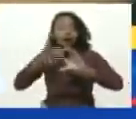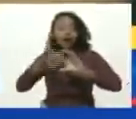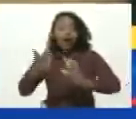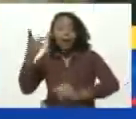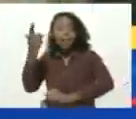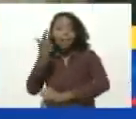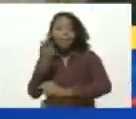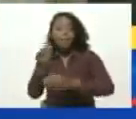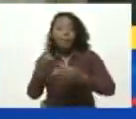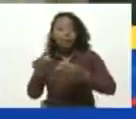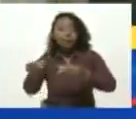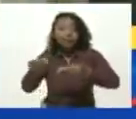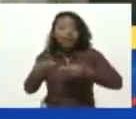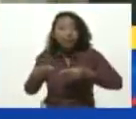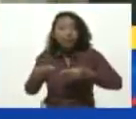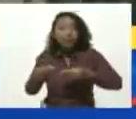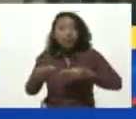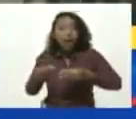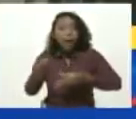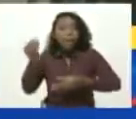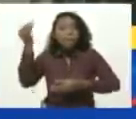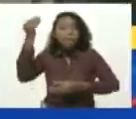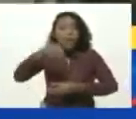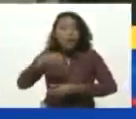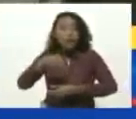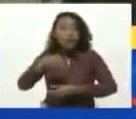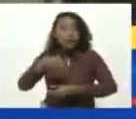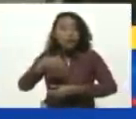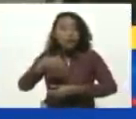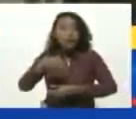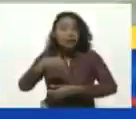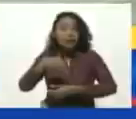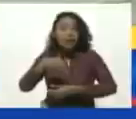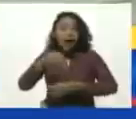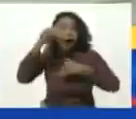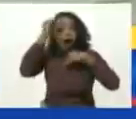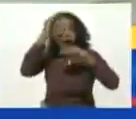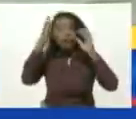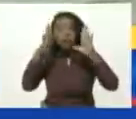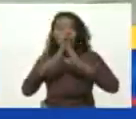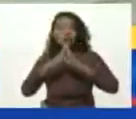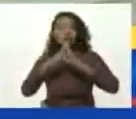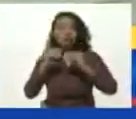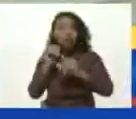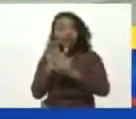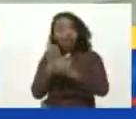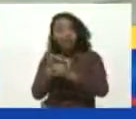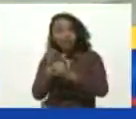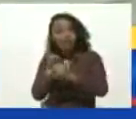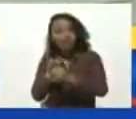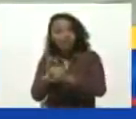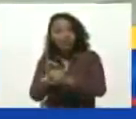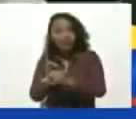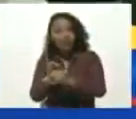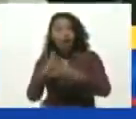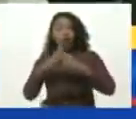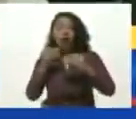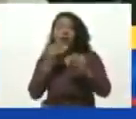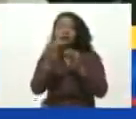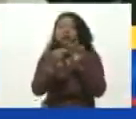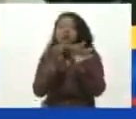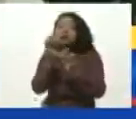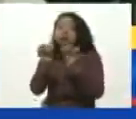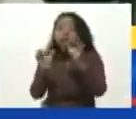vacunación y además, bueno, será atendido con todo el cariño, con todas las